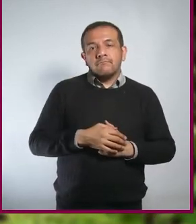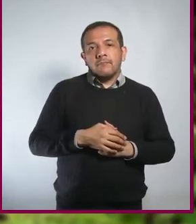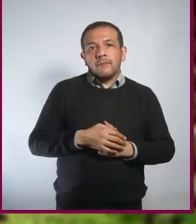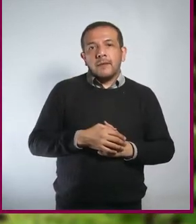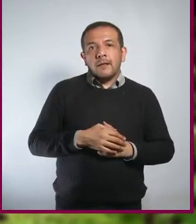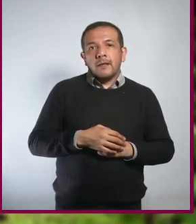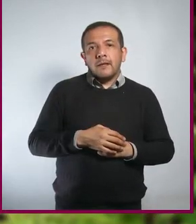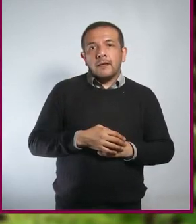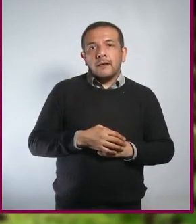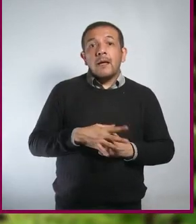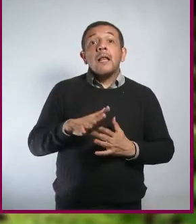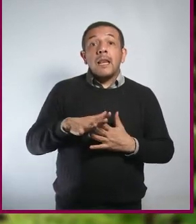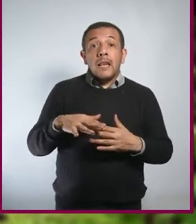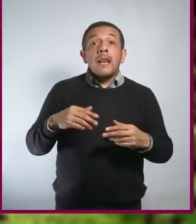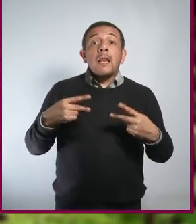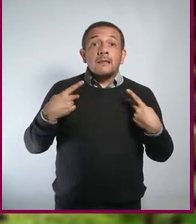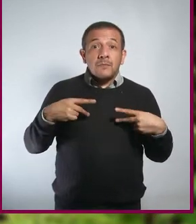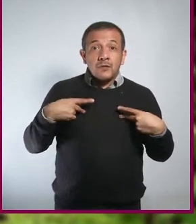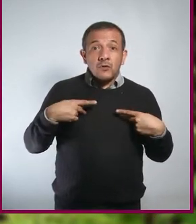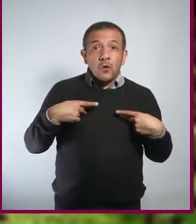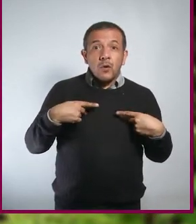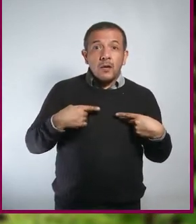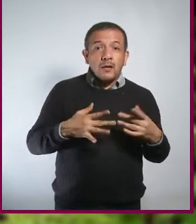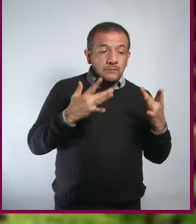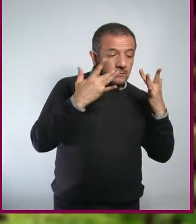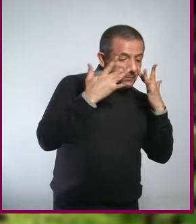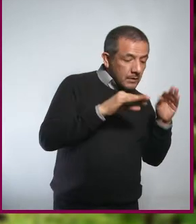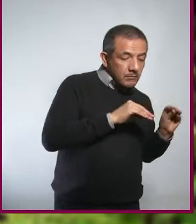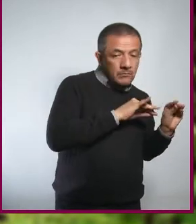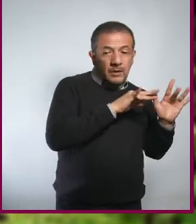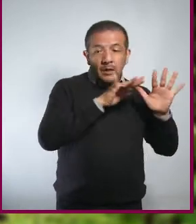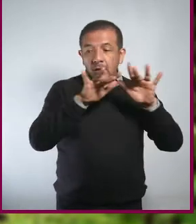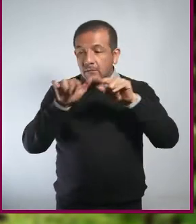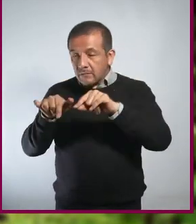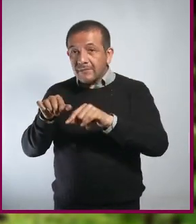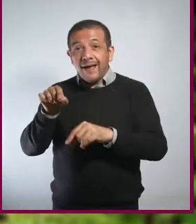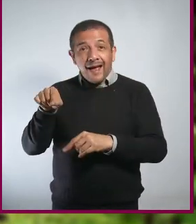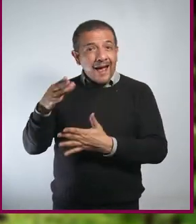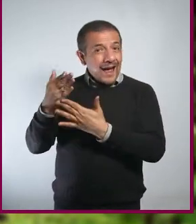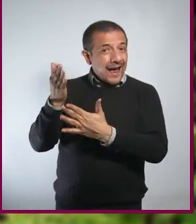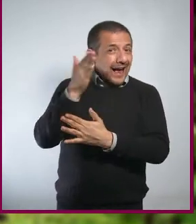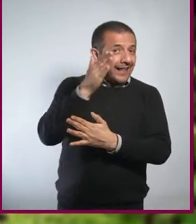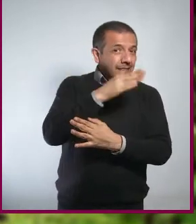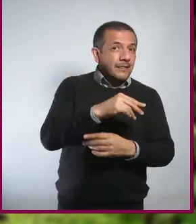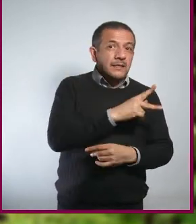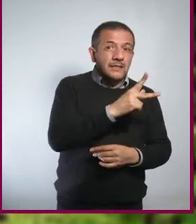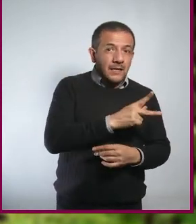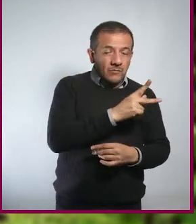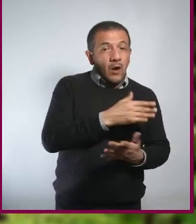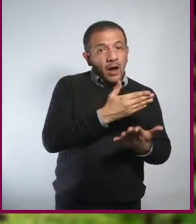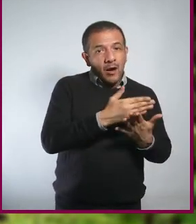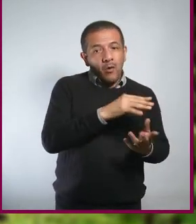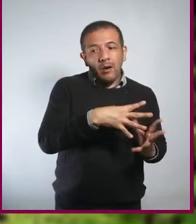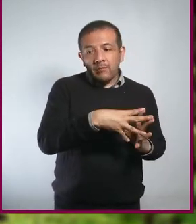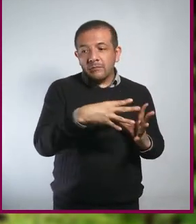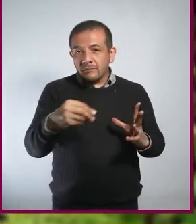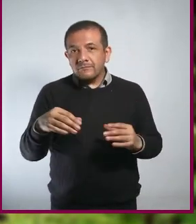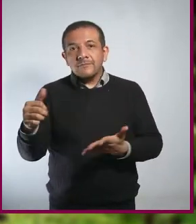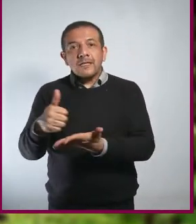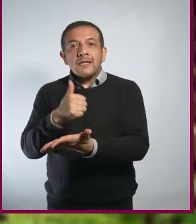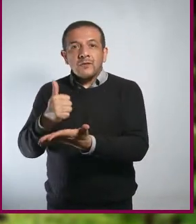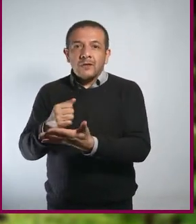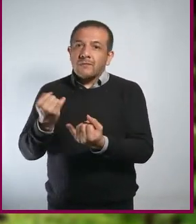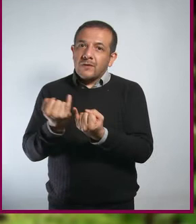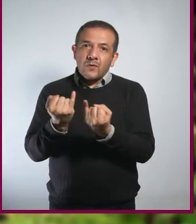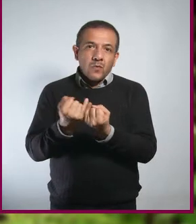Debido a los movimientos de la población, la enfermedad dejó de ser exclusiva en las zonas rurales y ahora también hay infecciones en entornos urbanos. Veamos